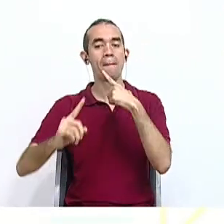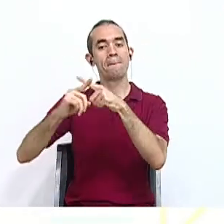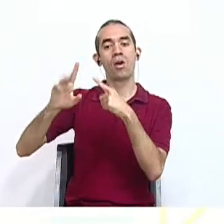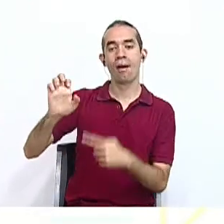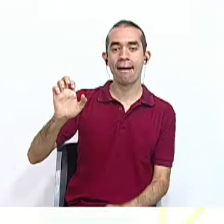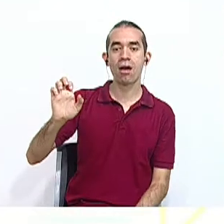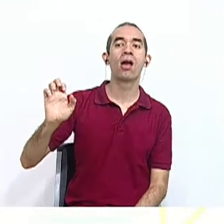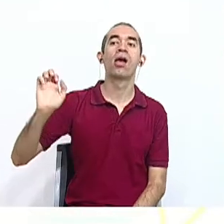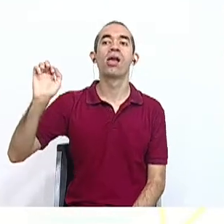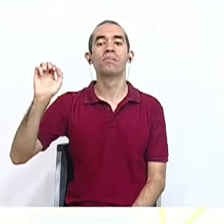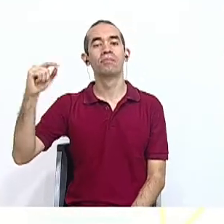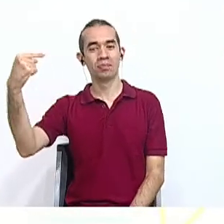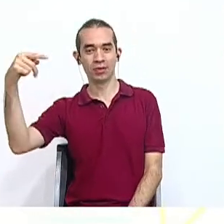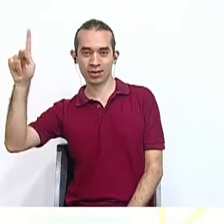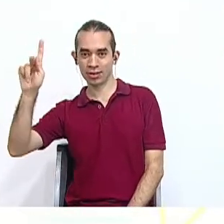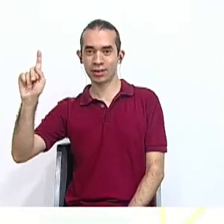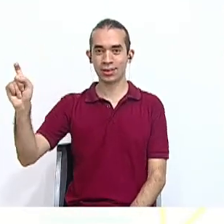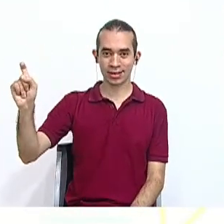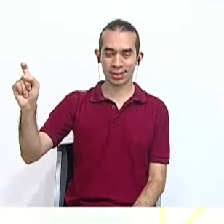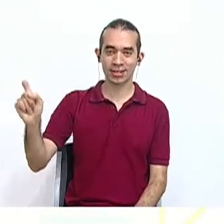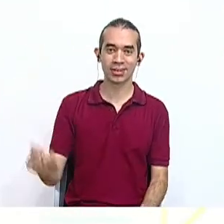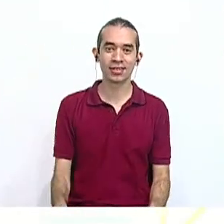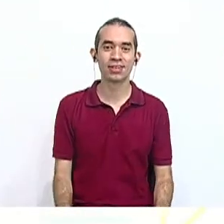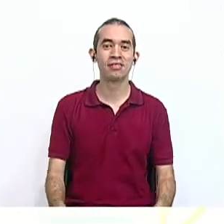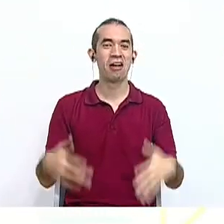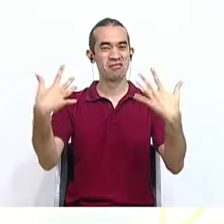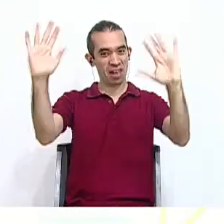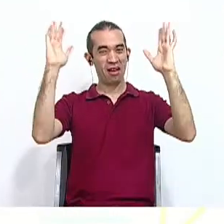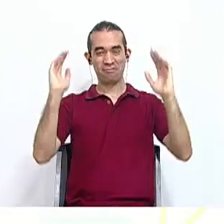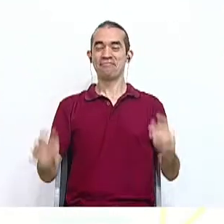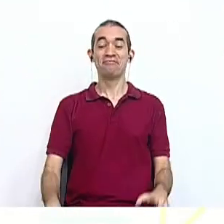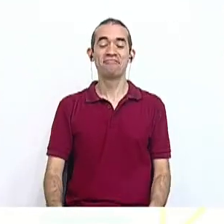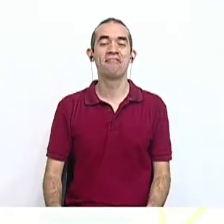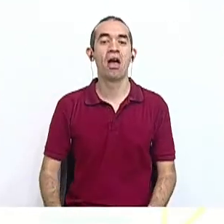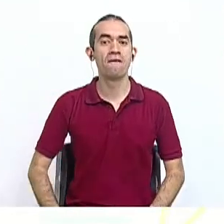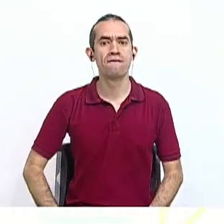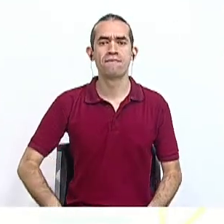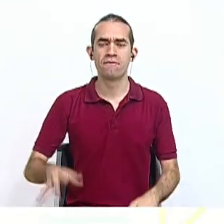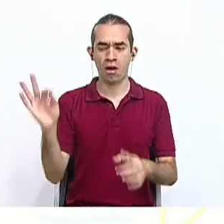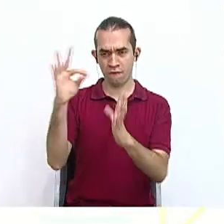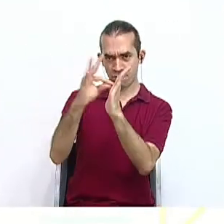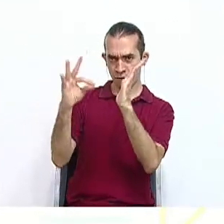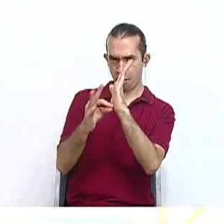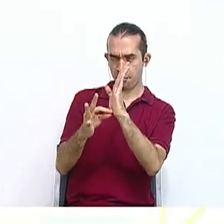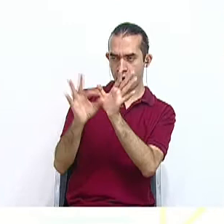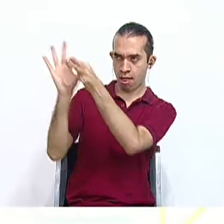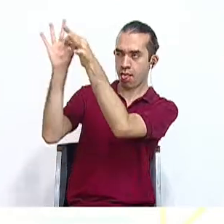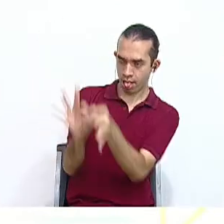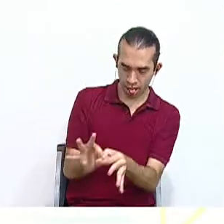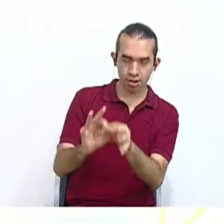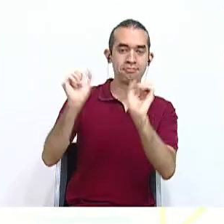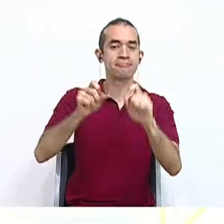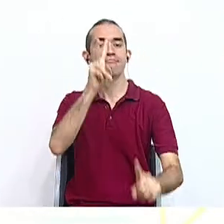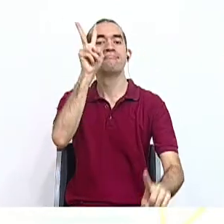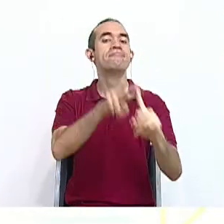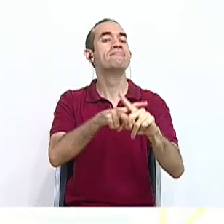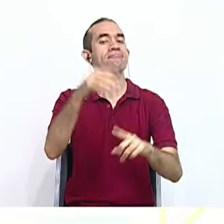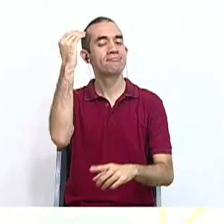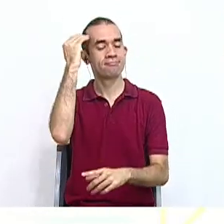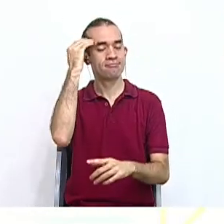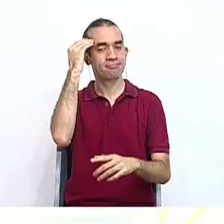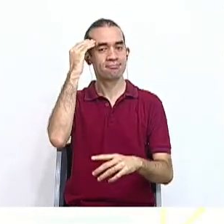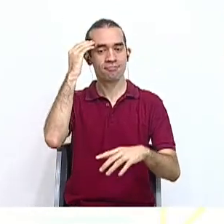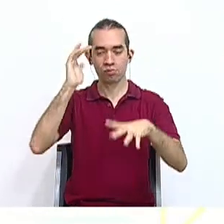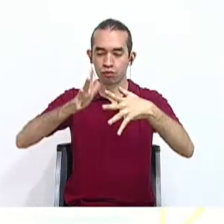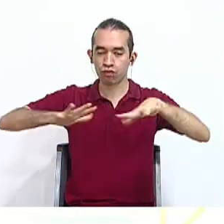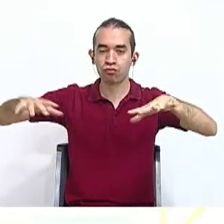E elevado a la menos K por X. Esta va a ser entonces la fórmula que vamos a utilizar para determinar la intensidad de